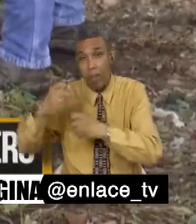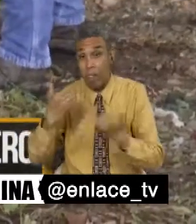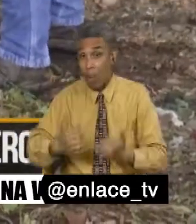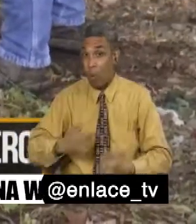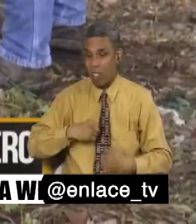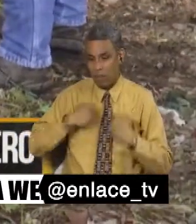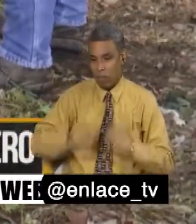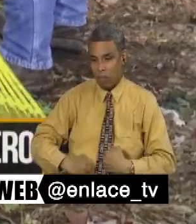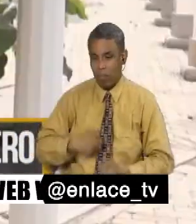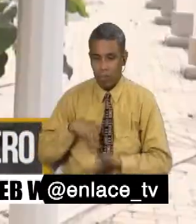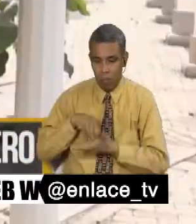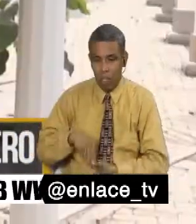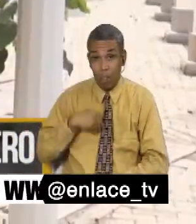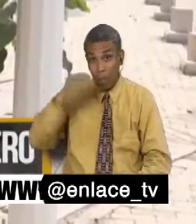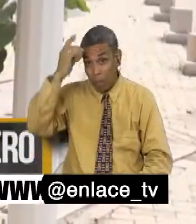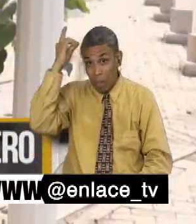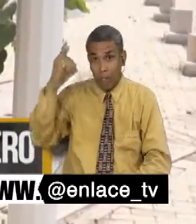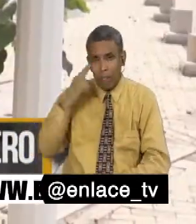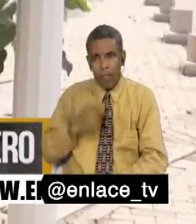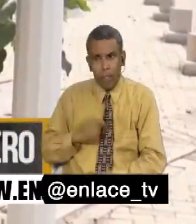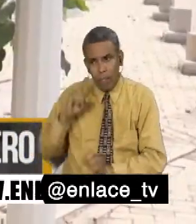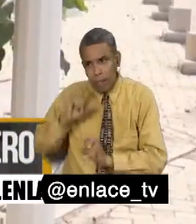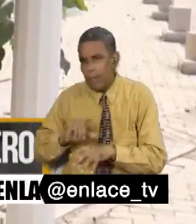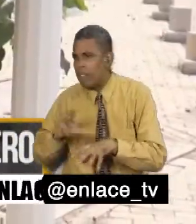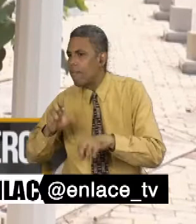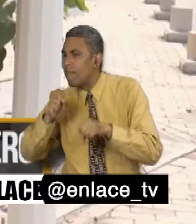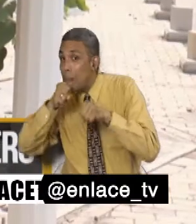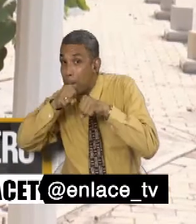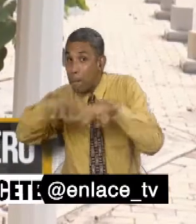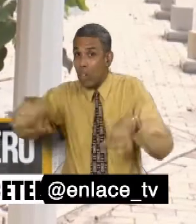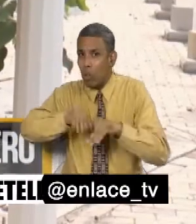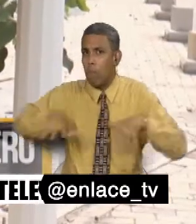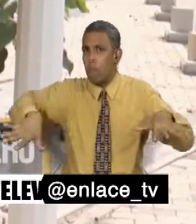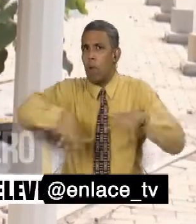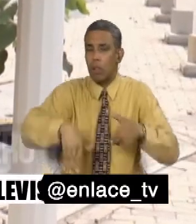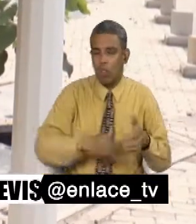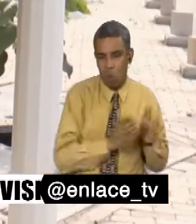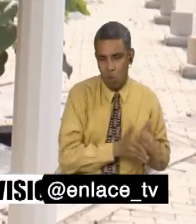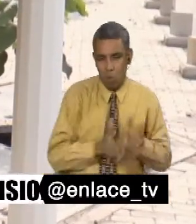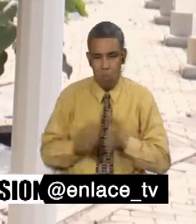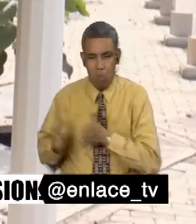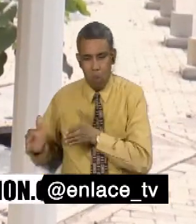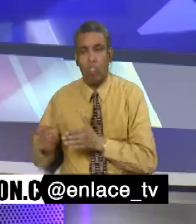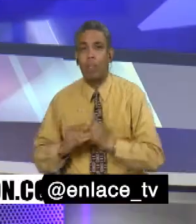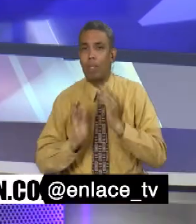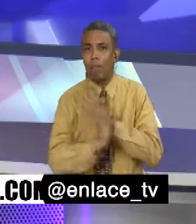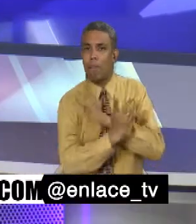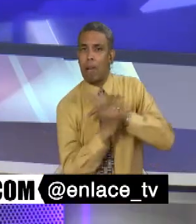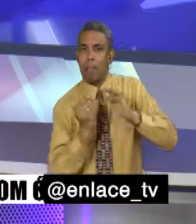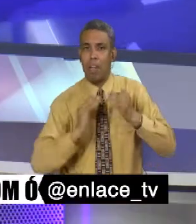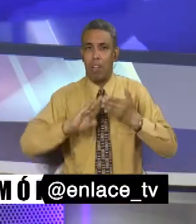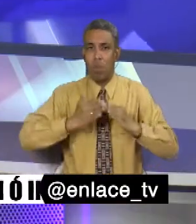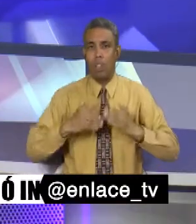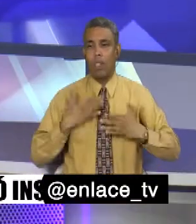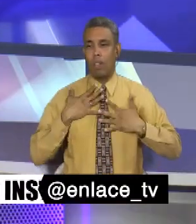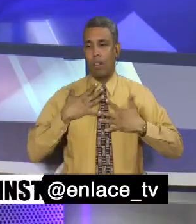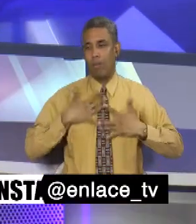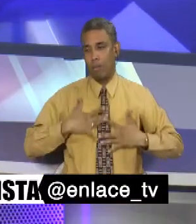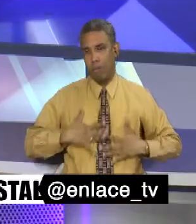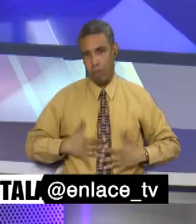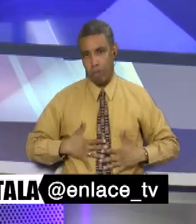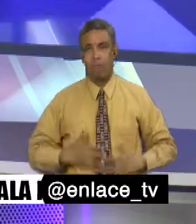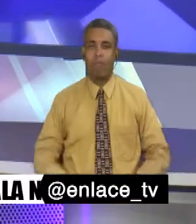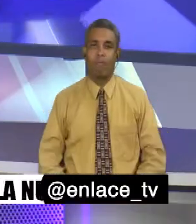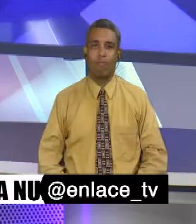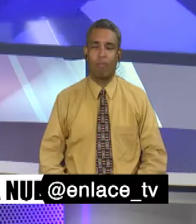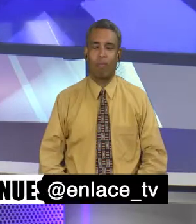viene haciendo trabajos de limpieza y pintura para que esté disponible a toda la comunidad sin ningún temor. En otras noticias,